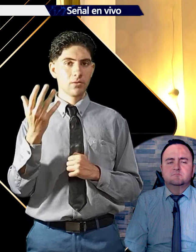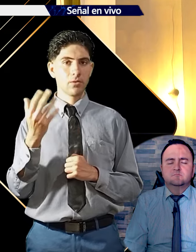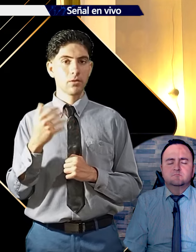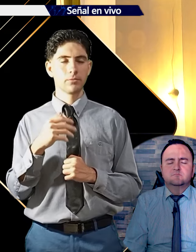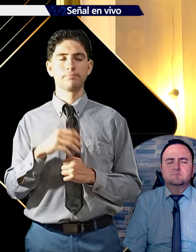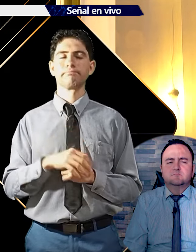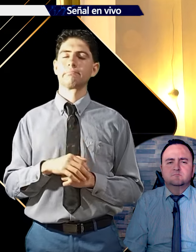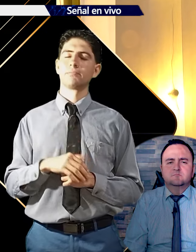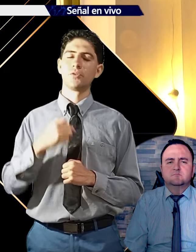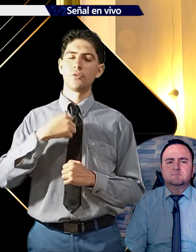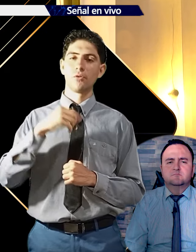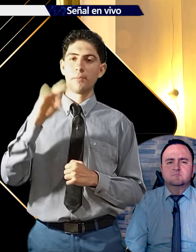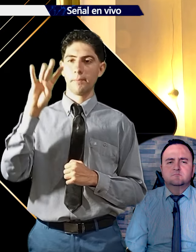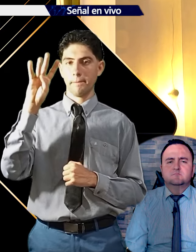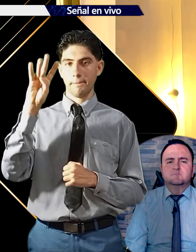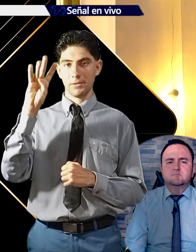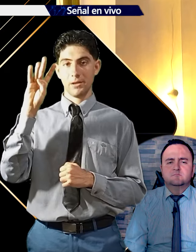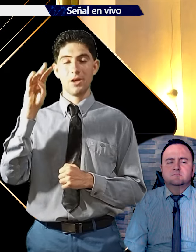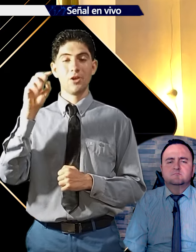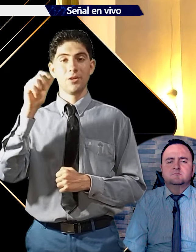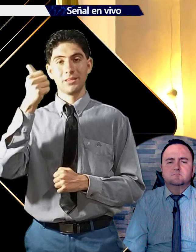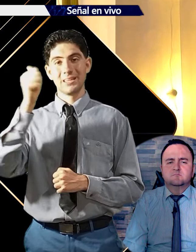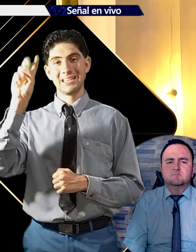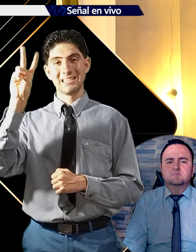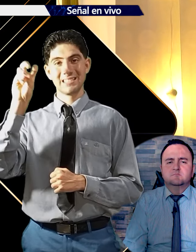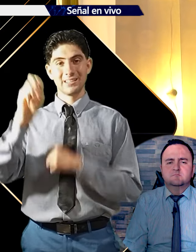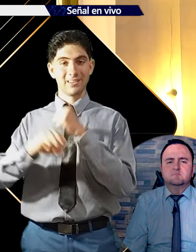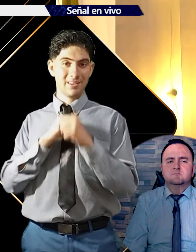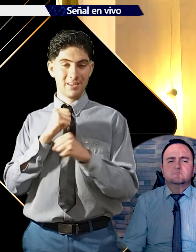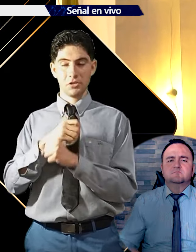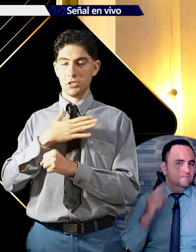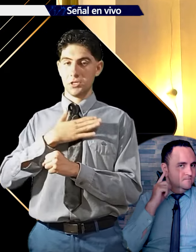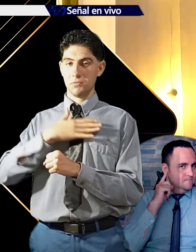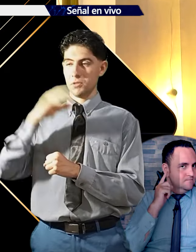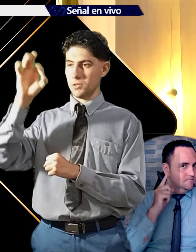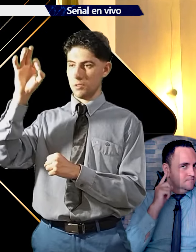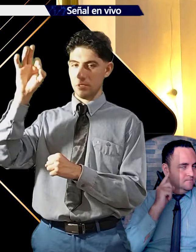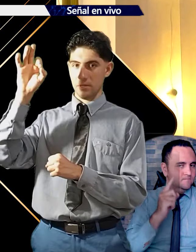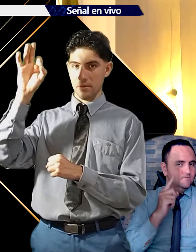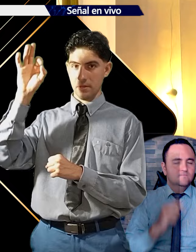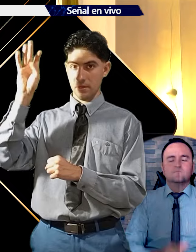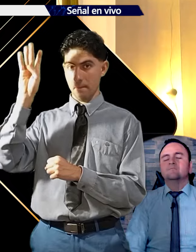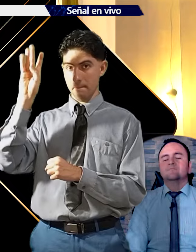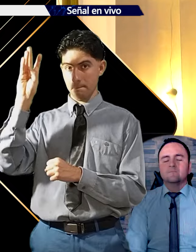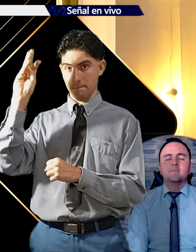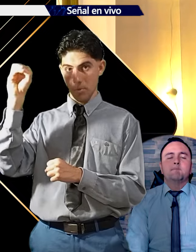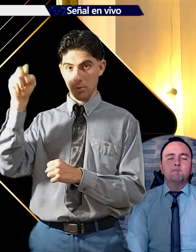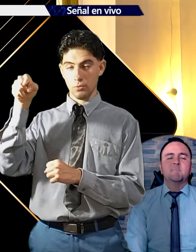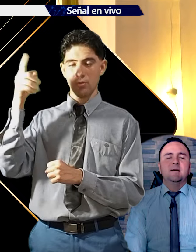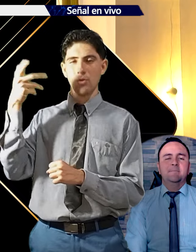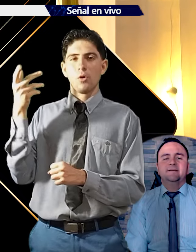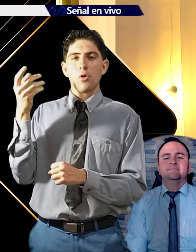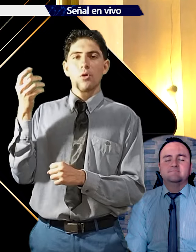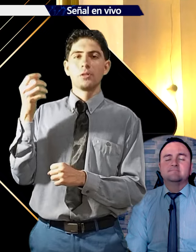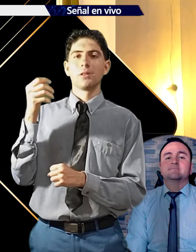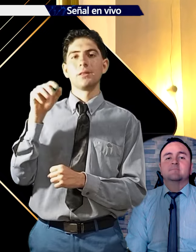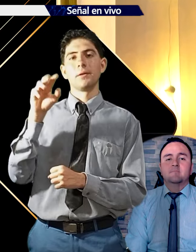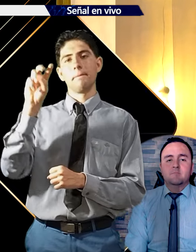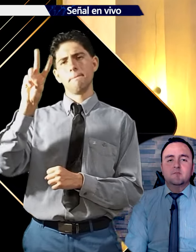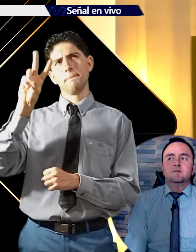hermano Reynel Galvis. Decían, ese muchacho tiene un futuro, él ya era pastor, ¿cómo se va a casar con esa muchachita que acaba de